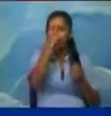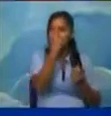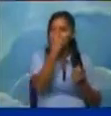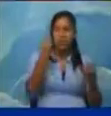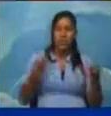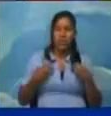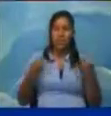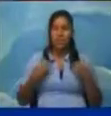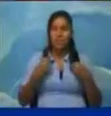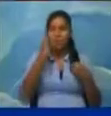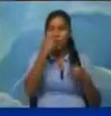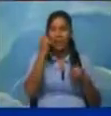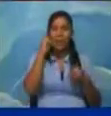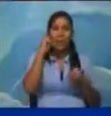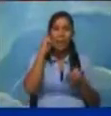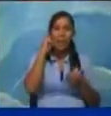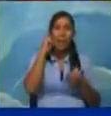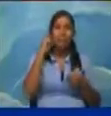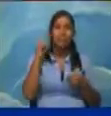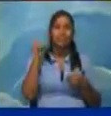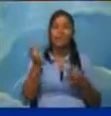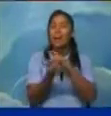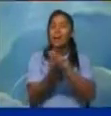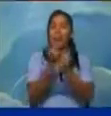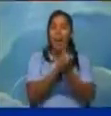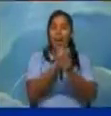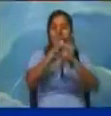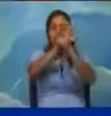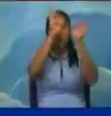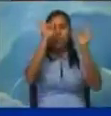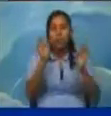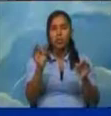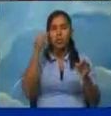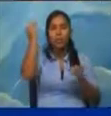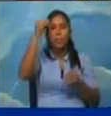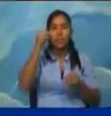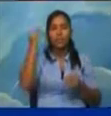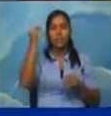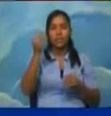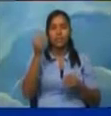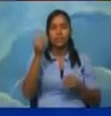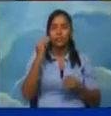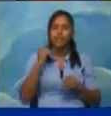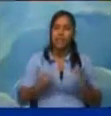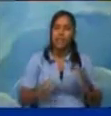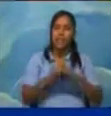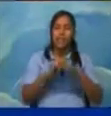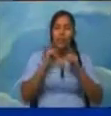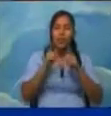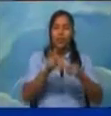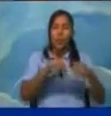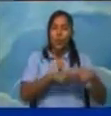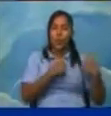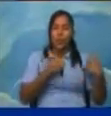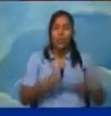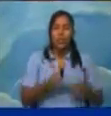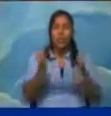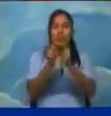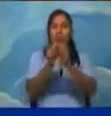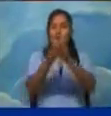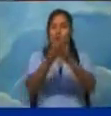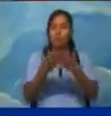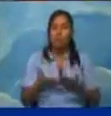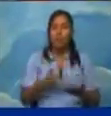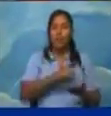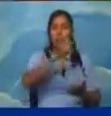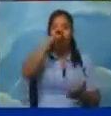vives amargada? Cambia la manera de pensar. Aleluya. Llena tu corazón con la palabra de Dios.